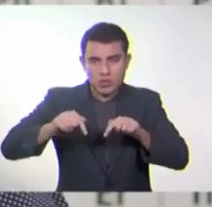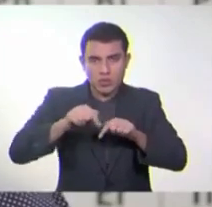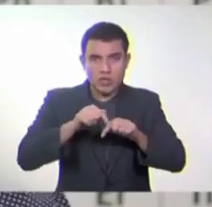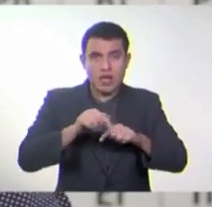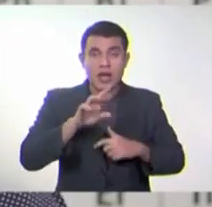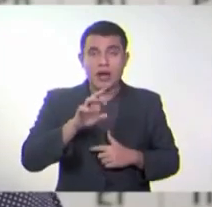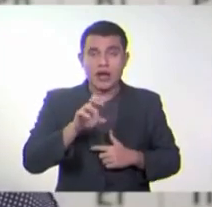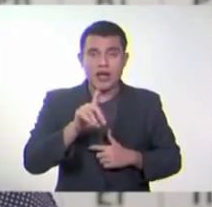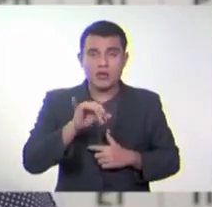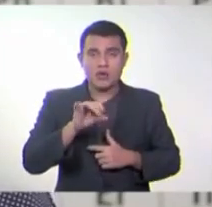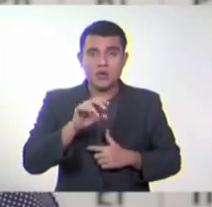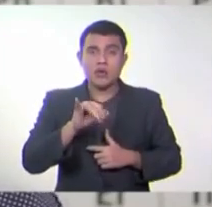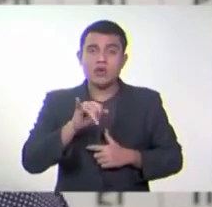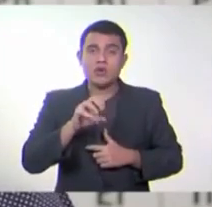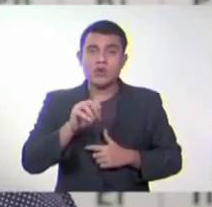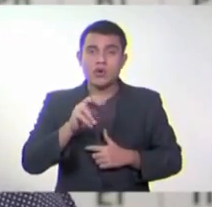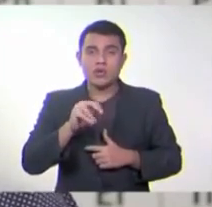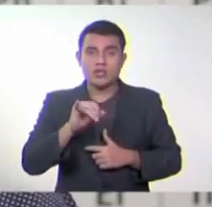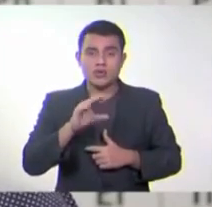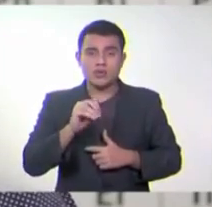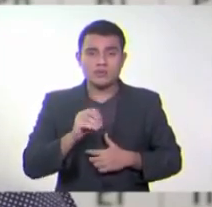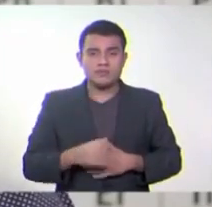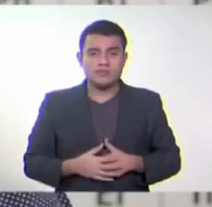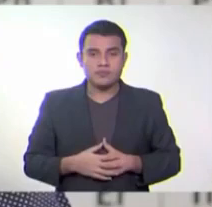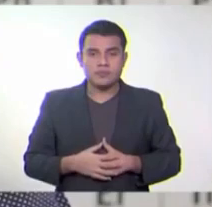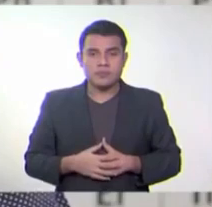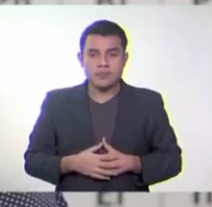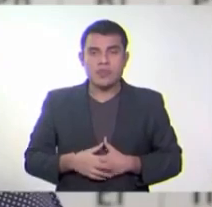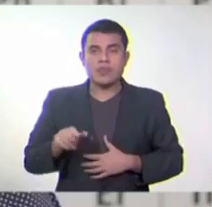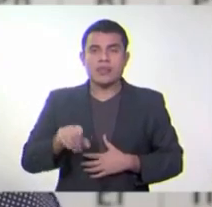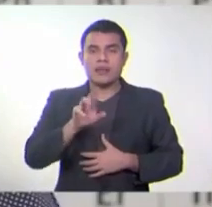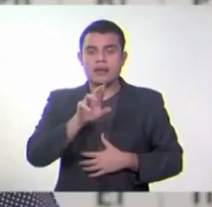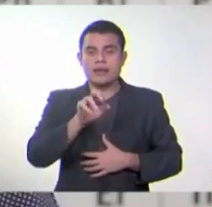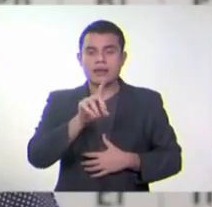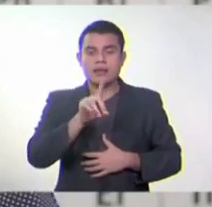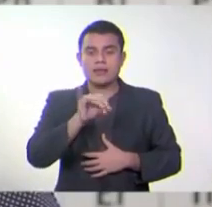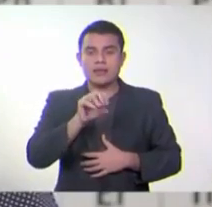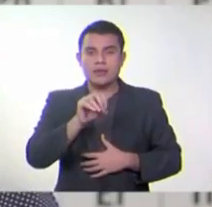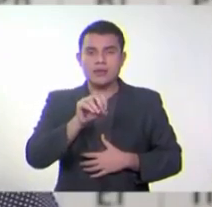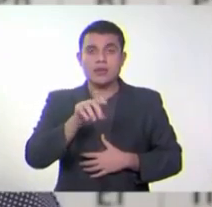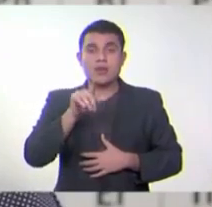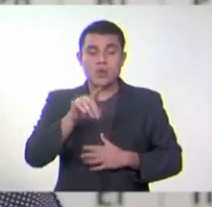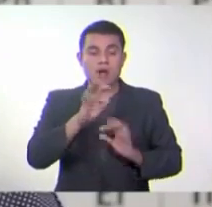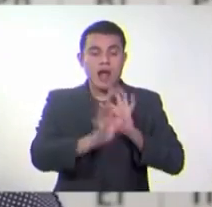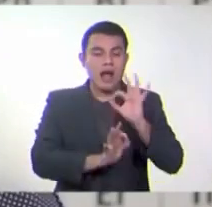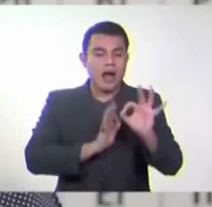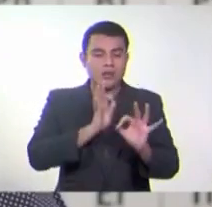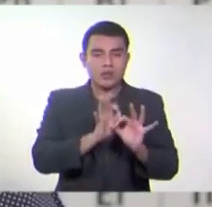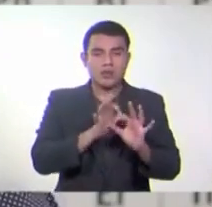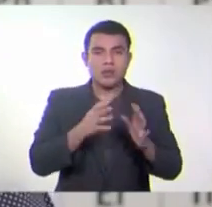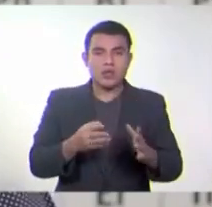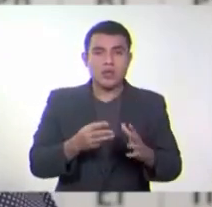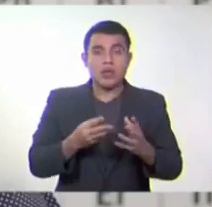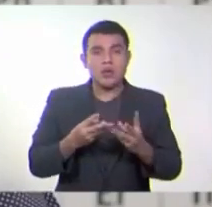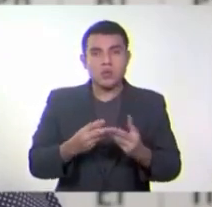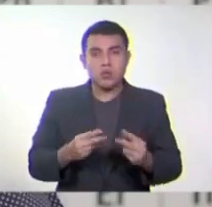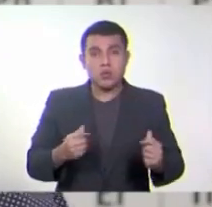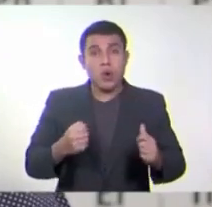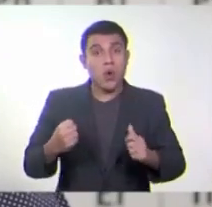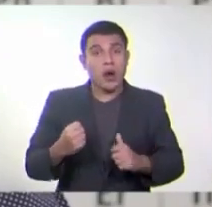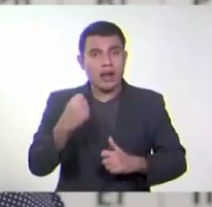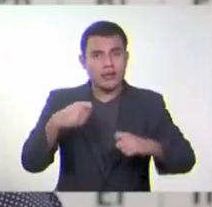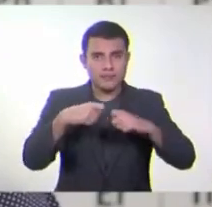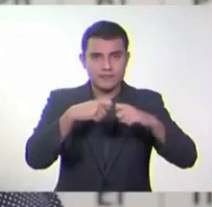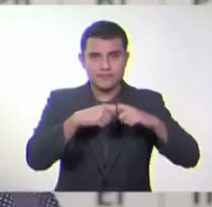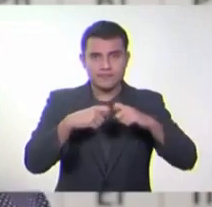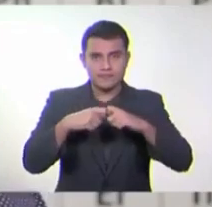iónico, que el radio iónico es el radio de un átomo que pierde o gana electrones.